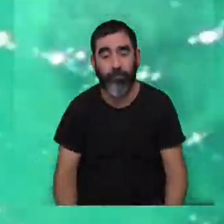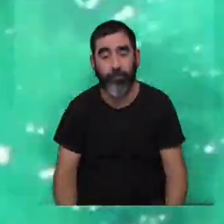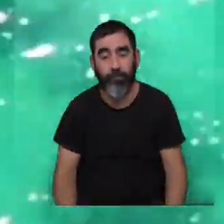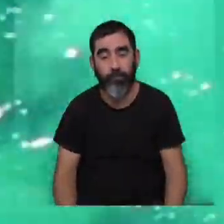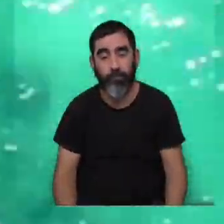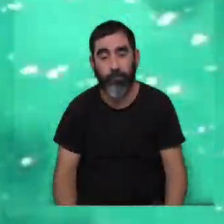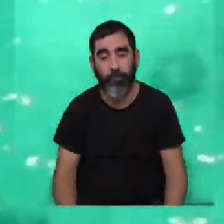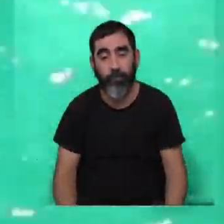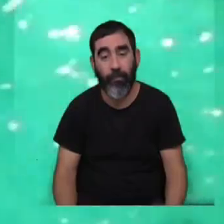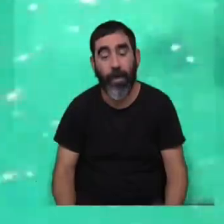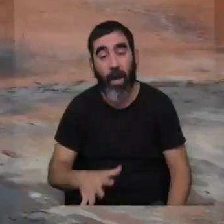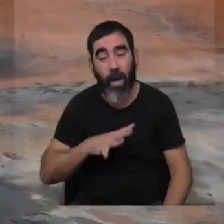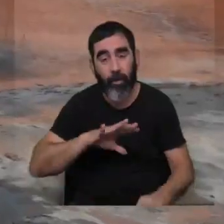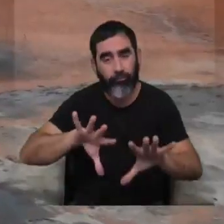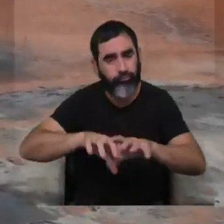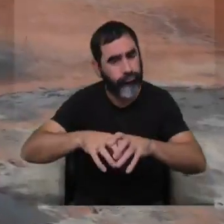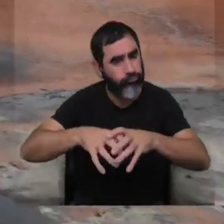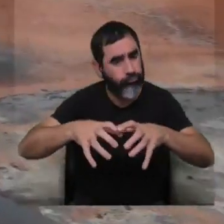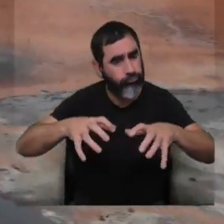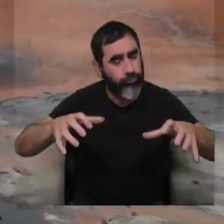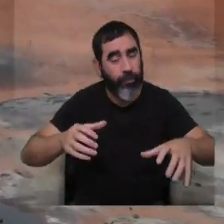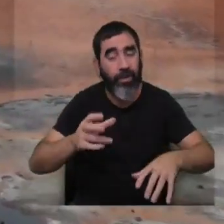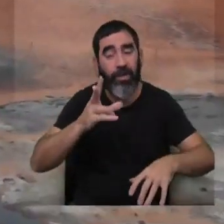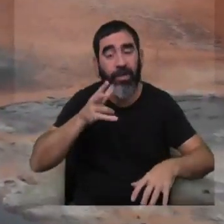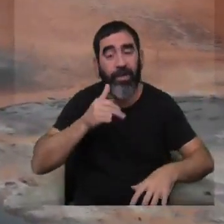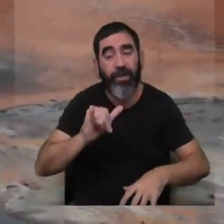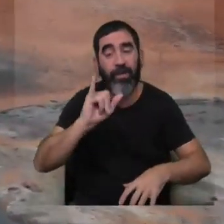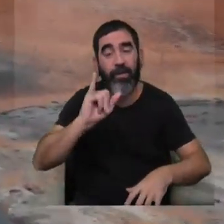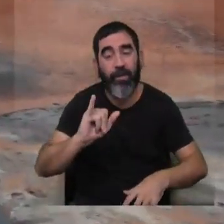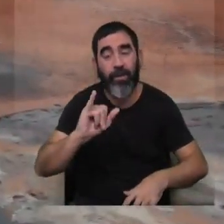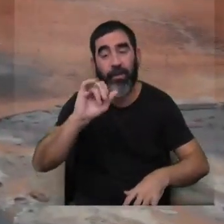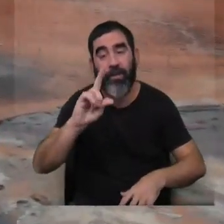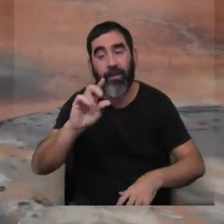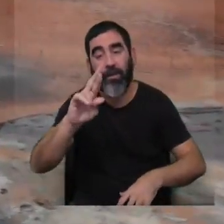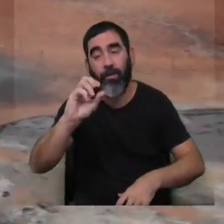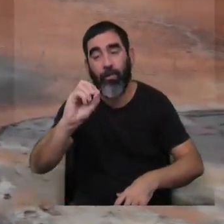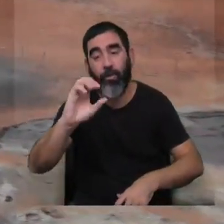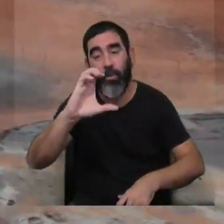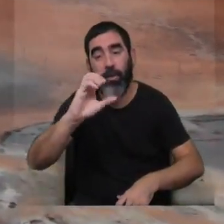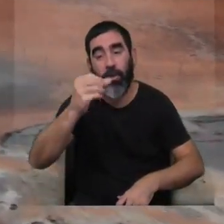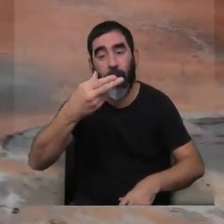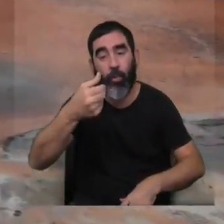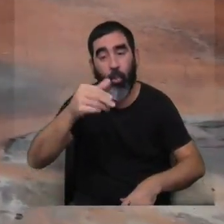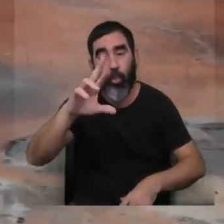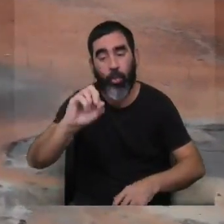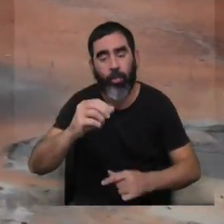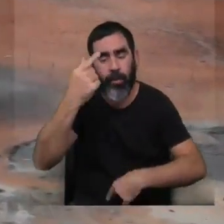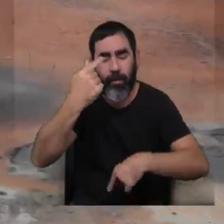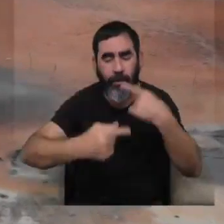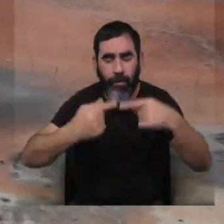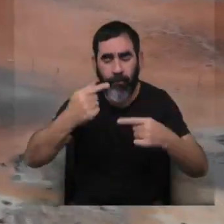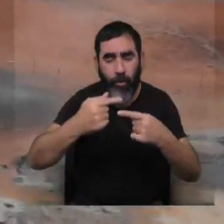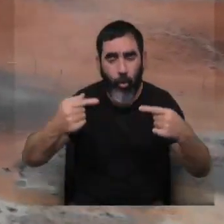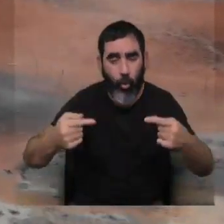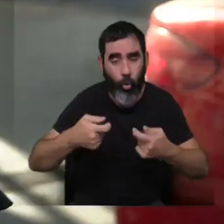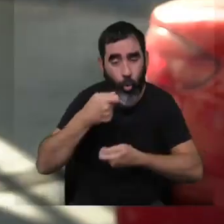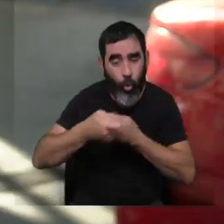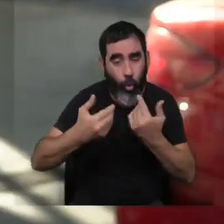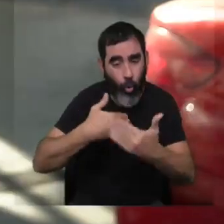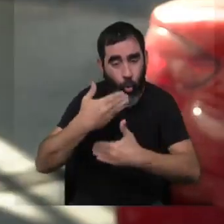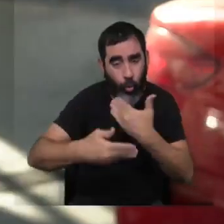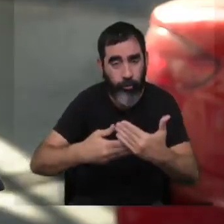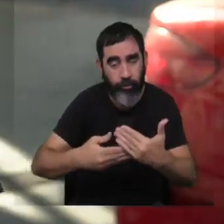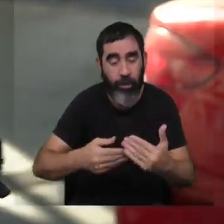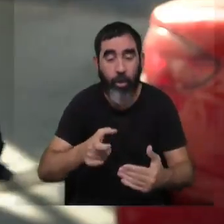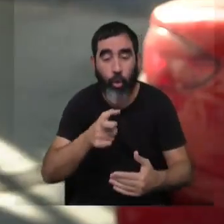Para que se forme una acumulación de hidrocarburos, tienen que ocurrir un conjunto de elementos y procesos. Una